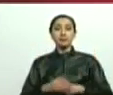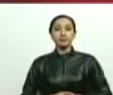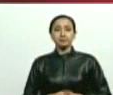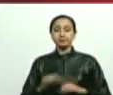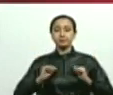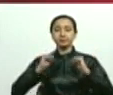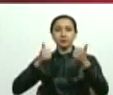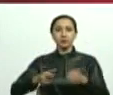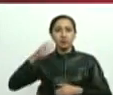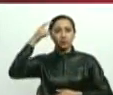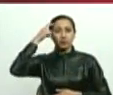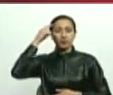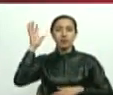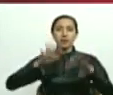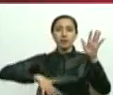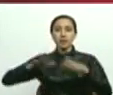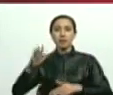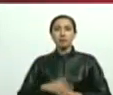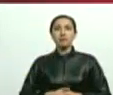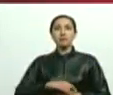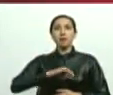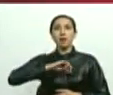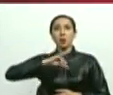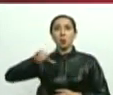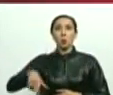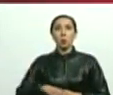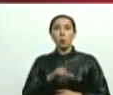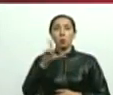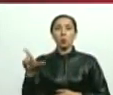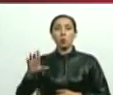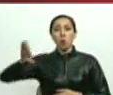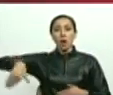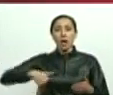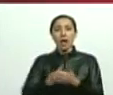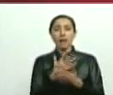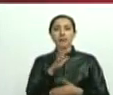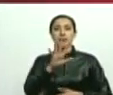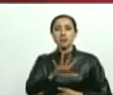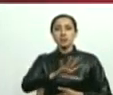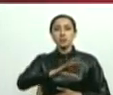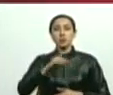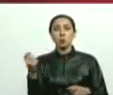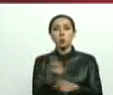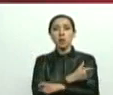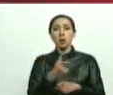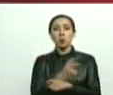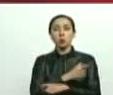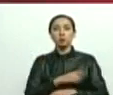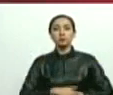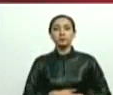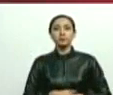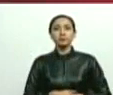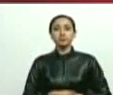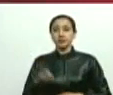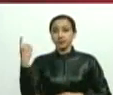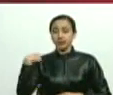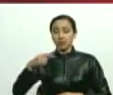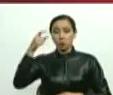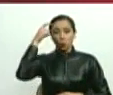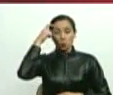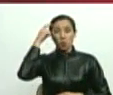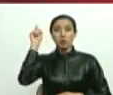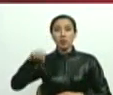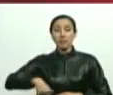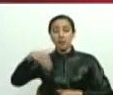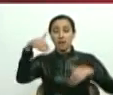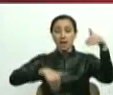inicia el día 15 de julio hasta el 5 de agosto. Y tenemos fecha de elecciones, el